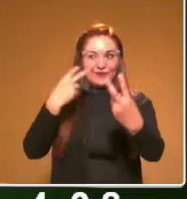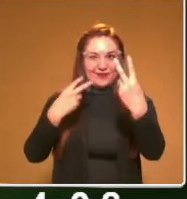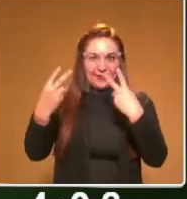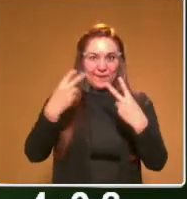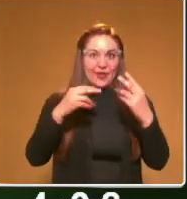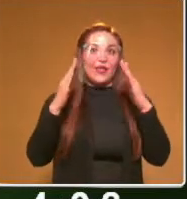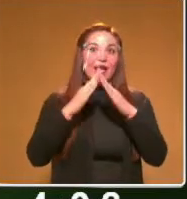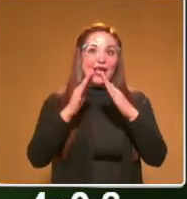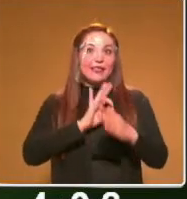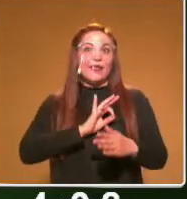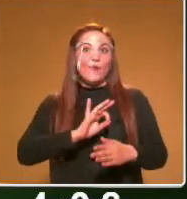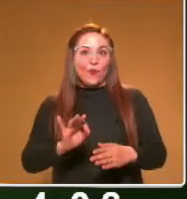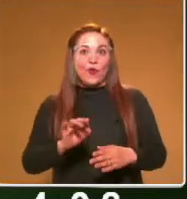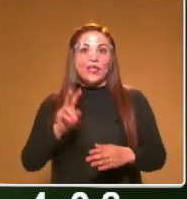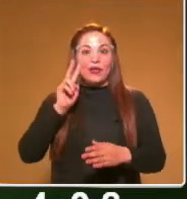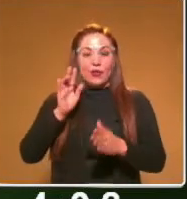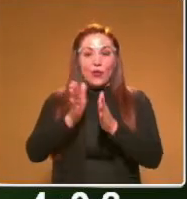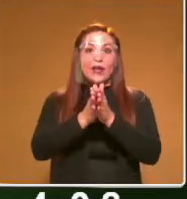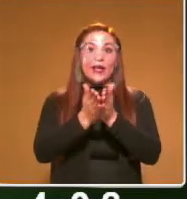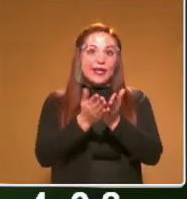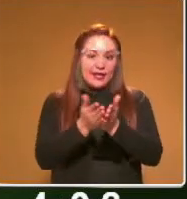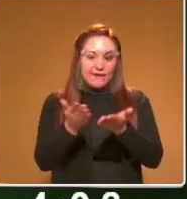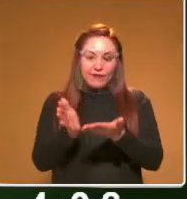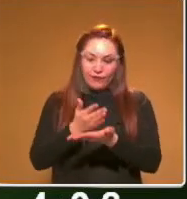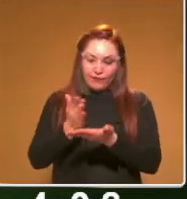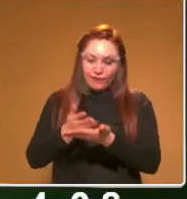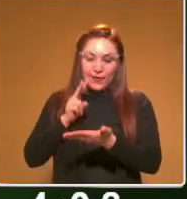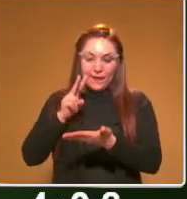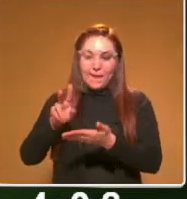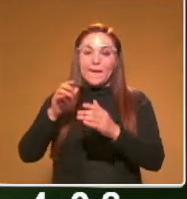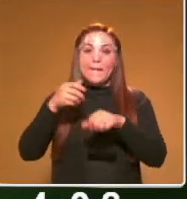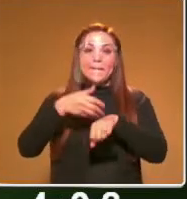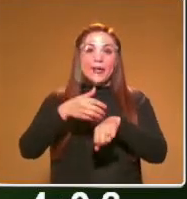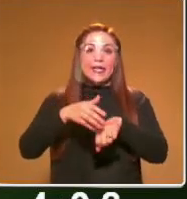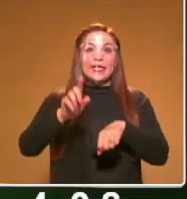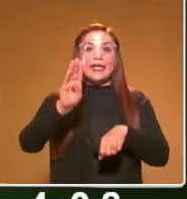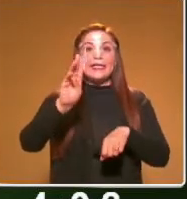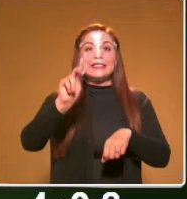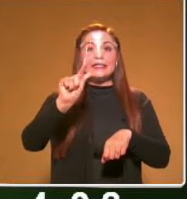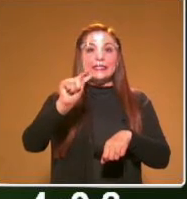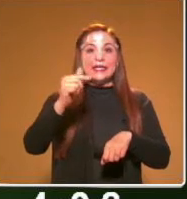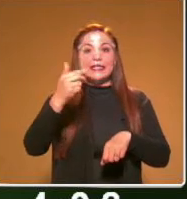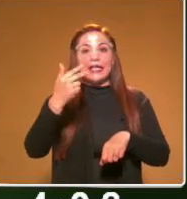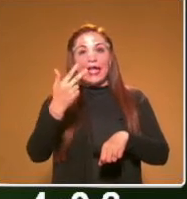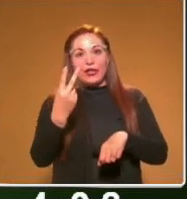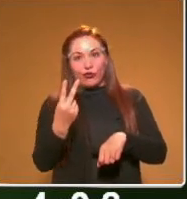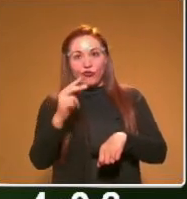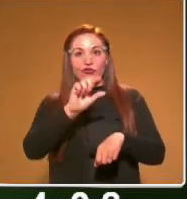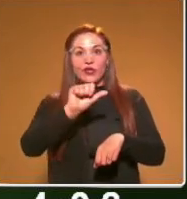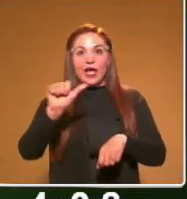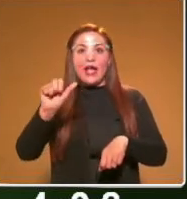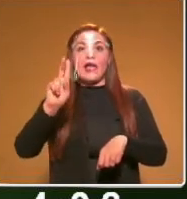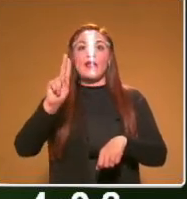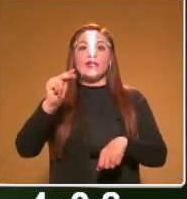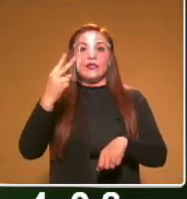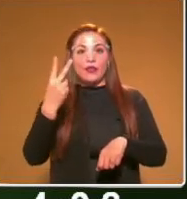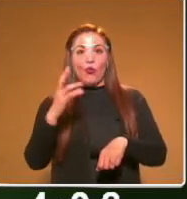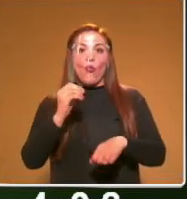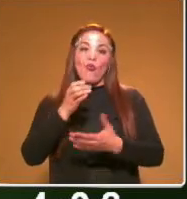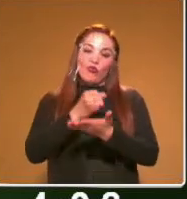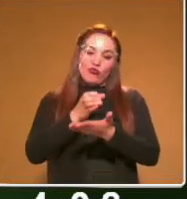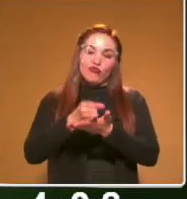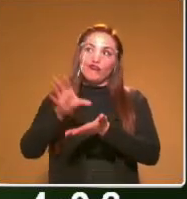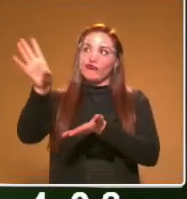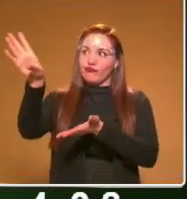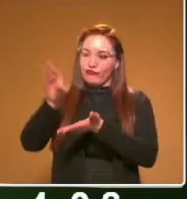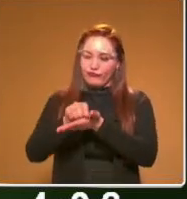clase, pues pueden tener a su mano ahí el libro de la página 72 a la 82, o bien su libreta, o algo para tomar apuntes. Así es,